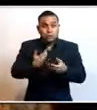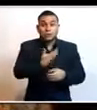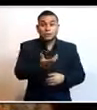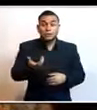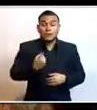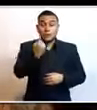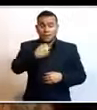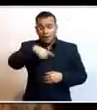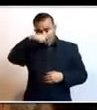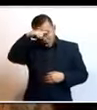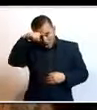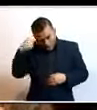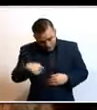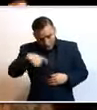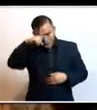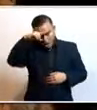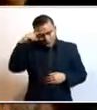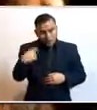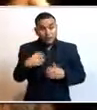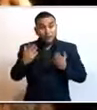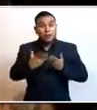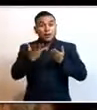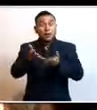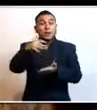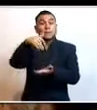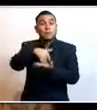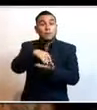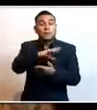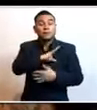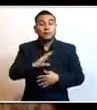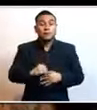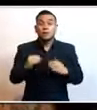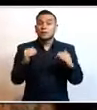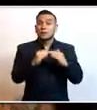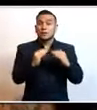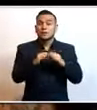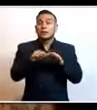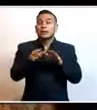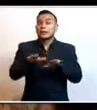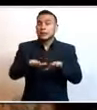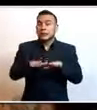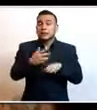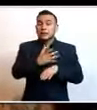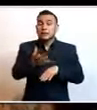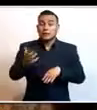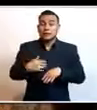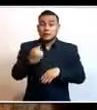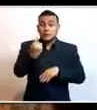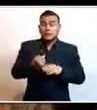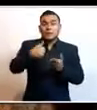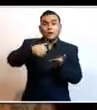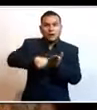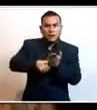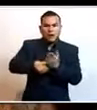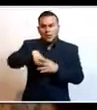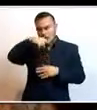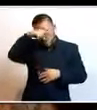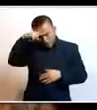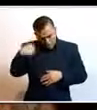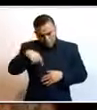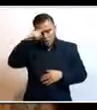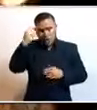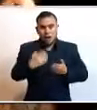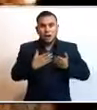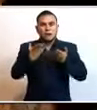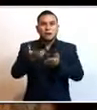estado trabajando y que arriesga su vida para ayudar al pueblo salvadoreño. También le quiero agradecer a los buenos alcaldes que están trabajando para ayudar al